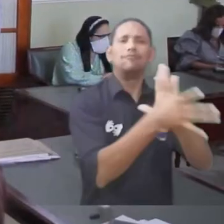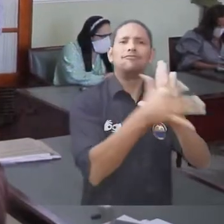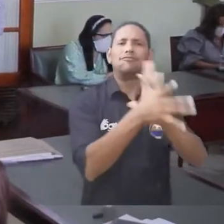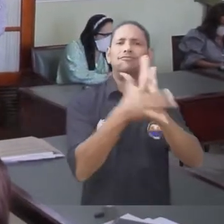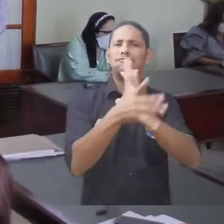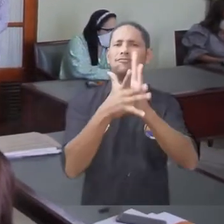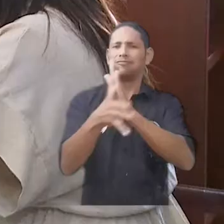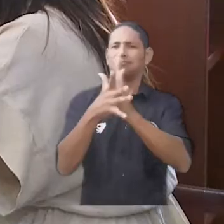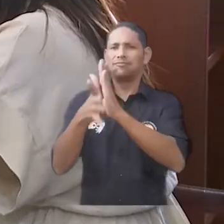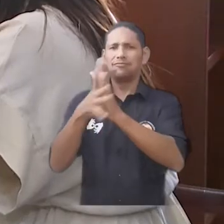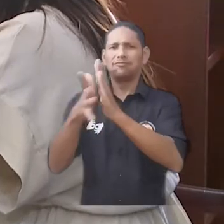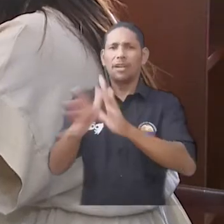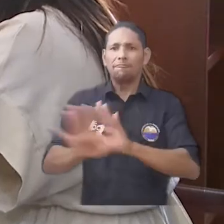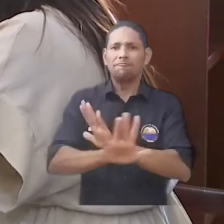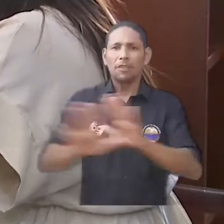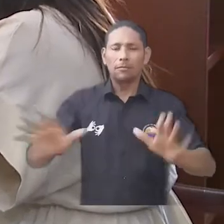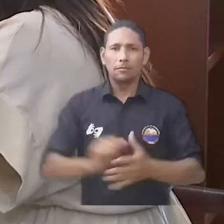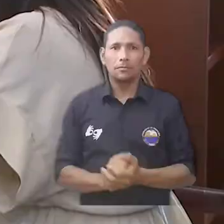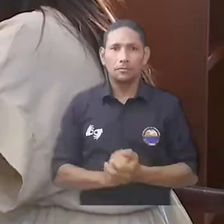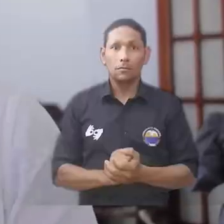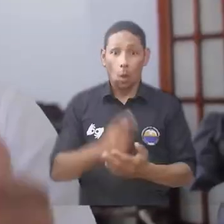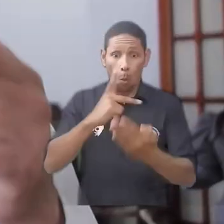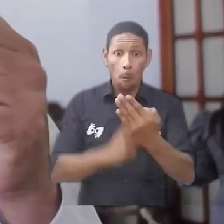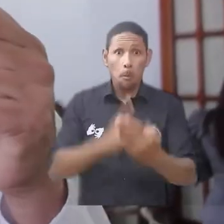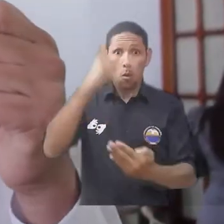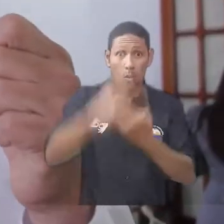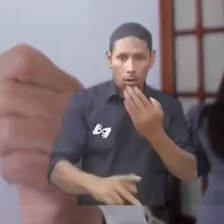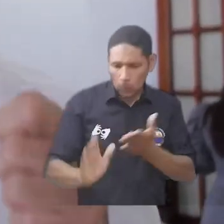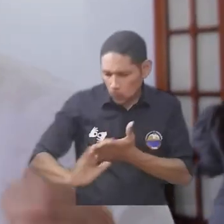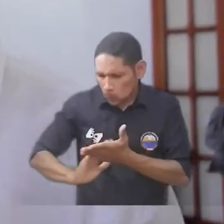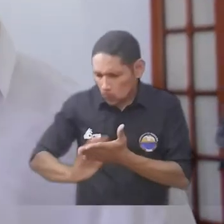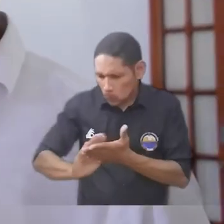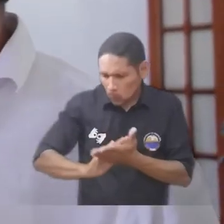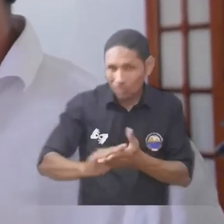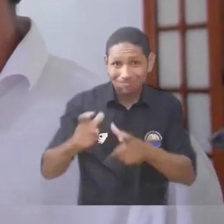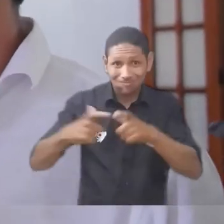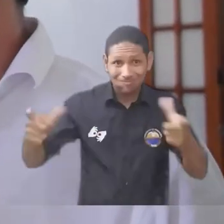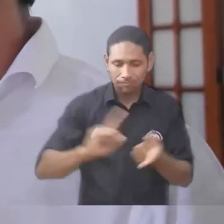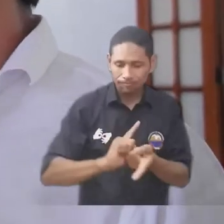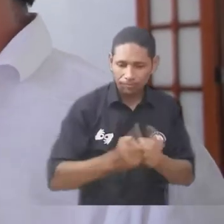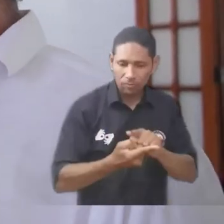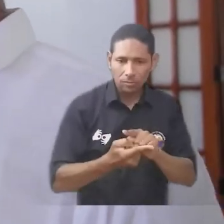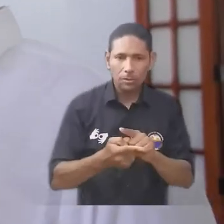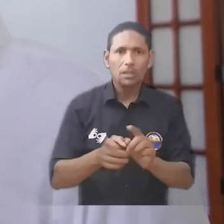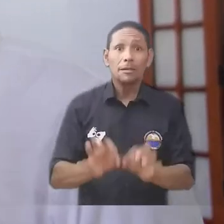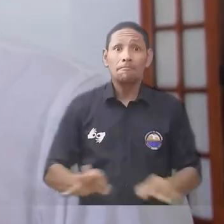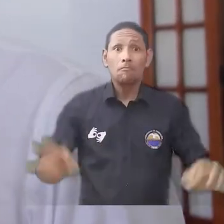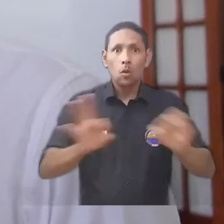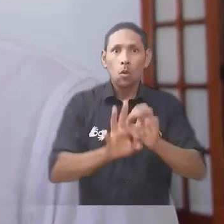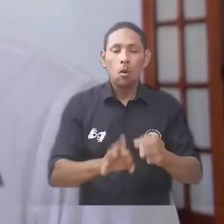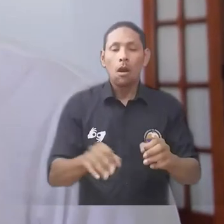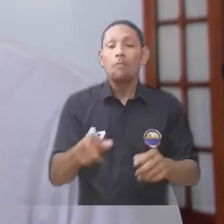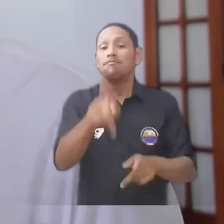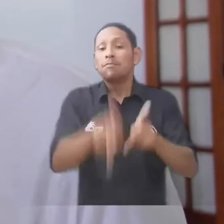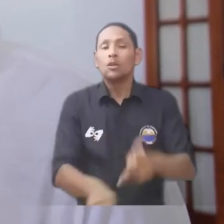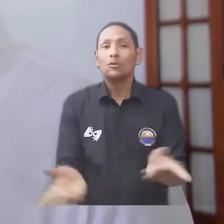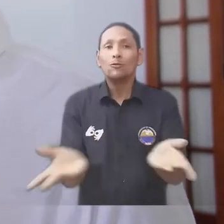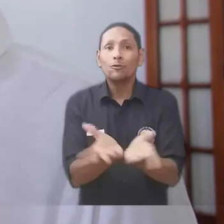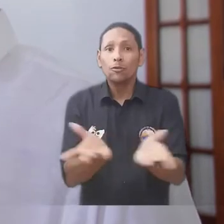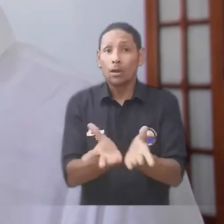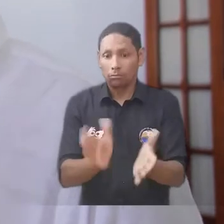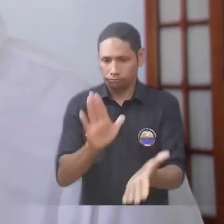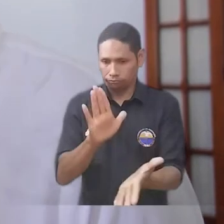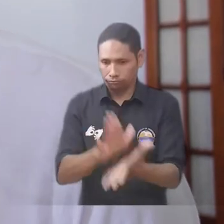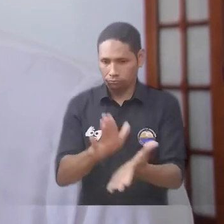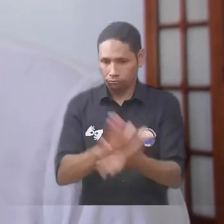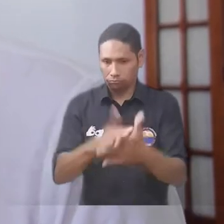comunicación socializó la aprobación en tercer debate. Ese proyecto fue modificado por la Asamblea en aras de garantizarle